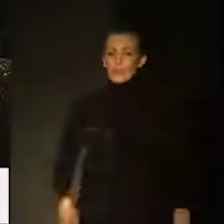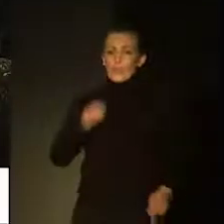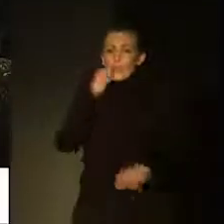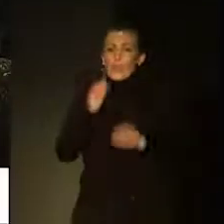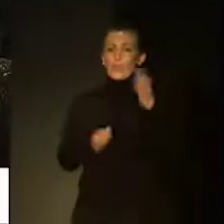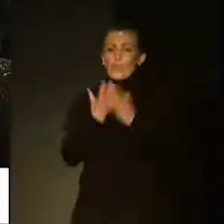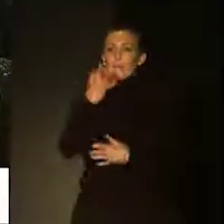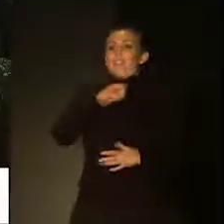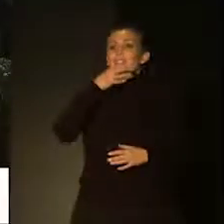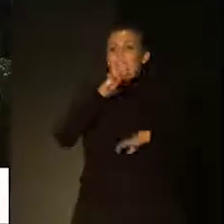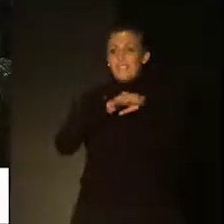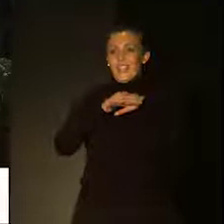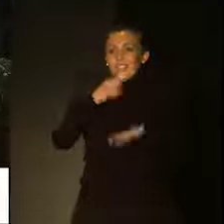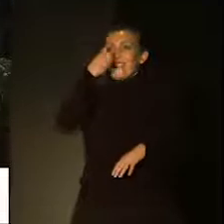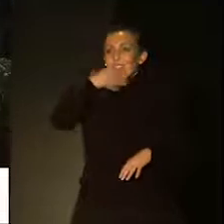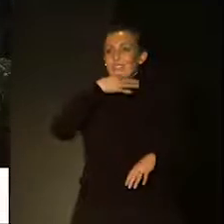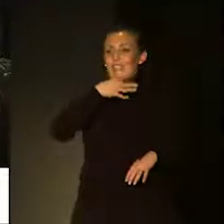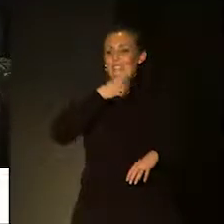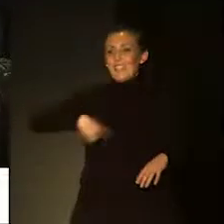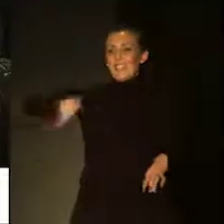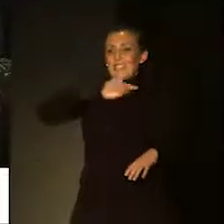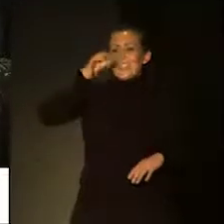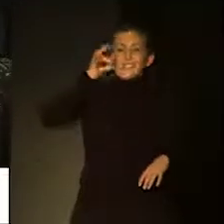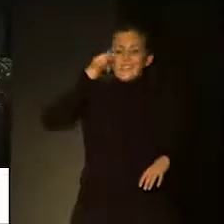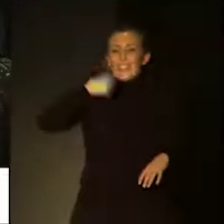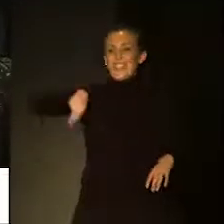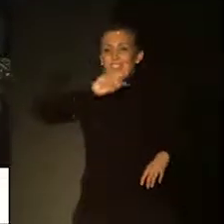Buenos días, buenas tardes, perdón, a todas y a todos.